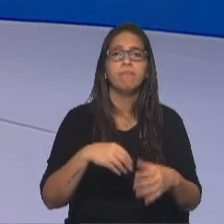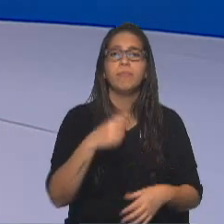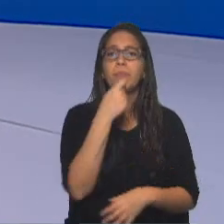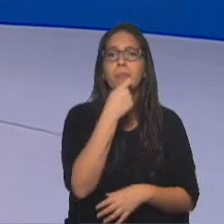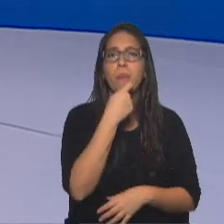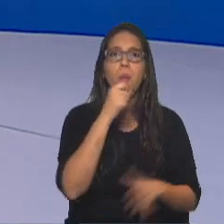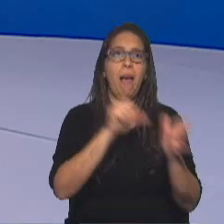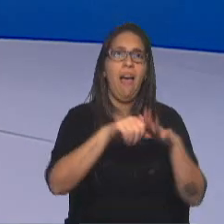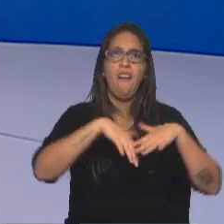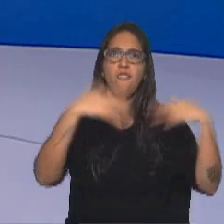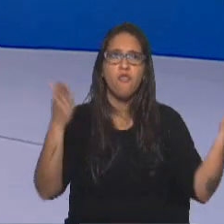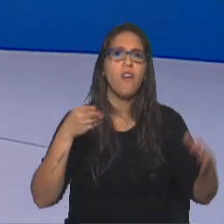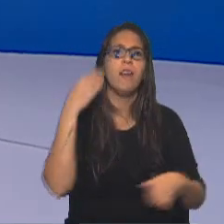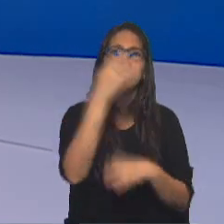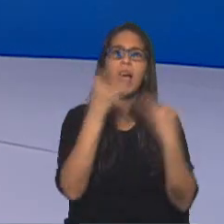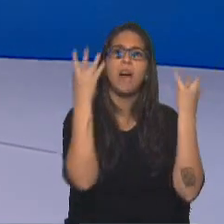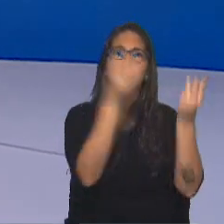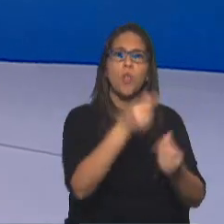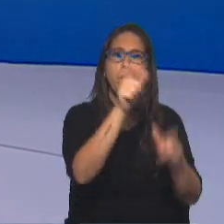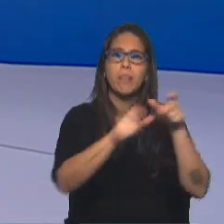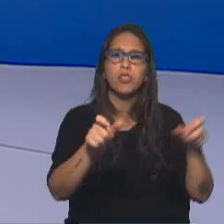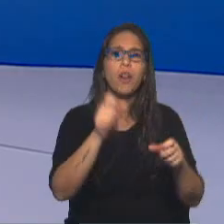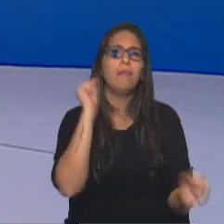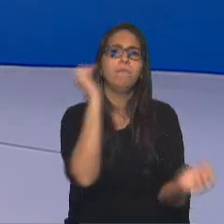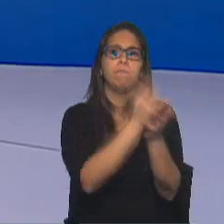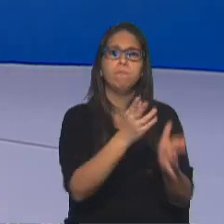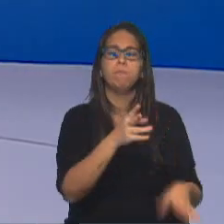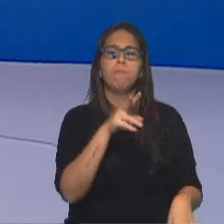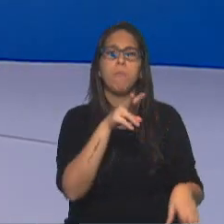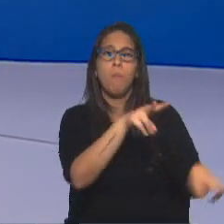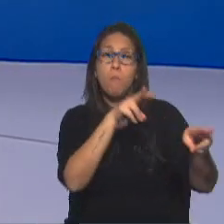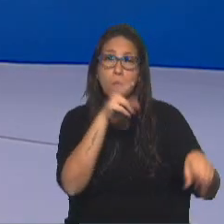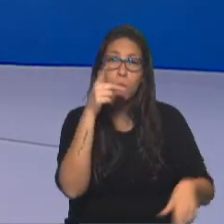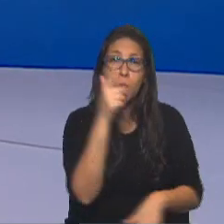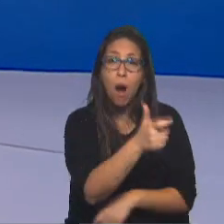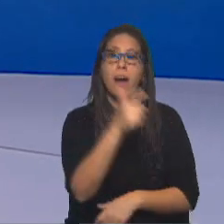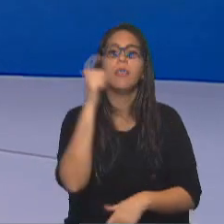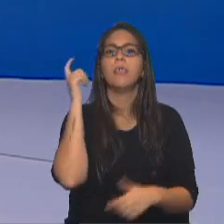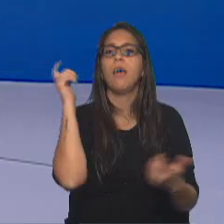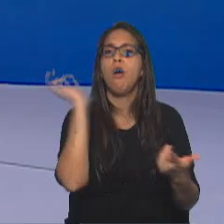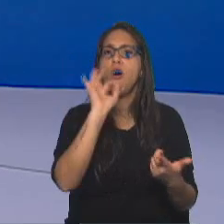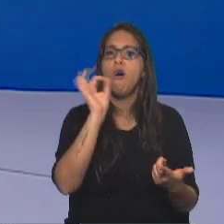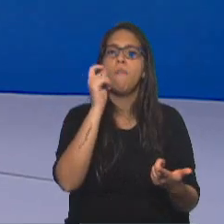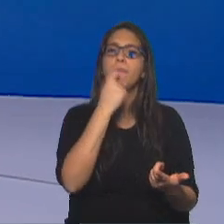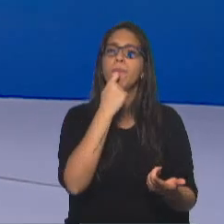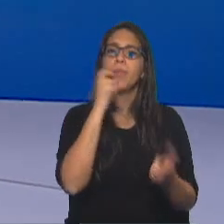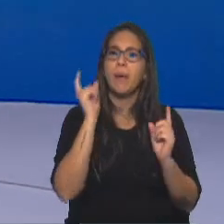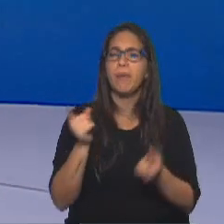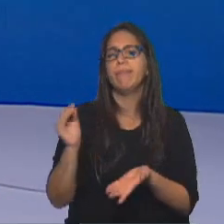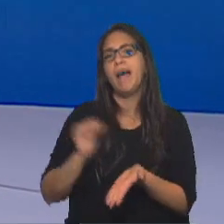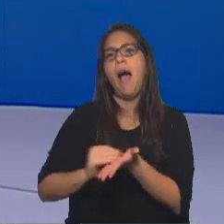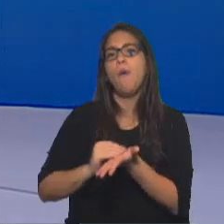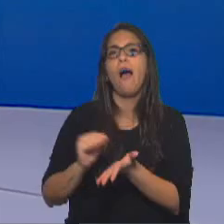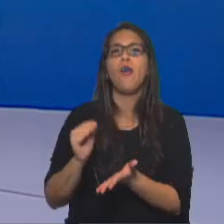fuera del país, a condenados a pena de muerte, incluso trabajadores de transnacionales. Se lo conocía como un abogado de izquierda,